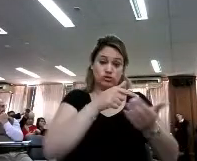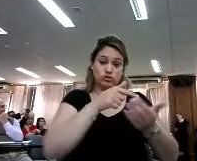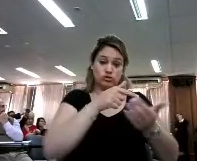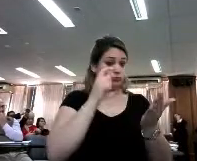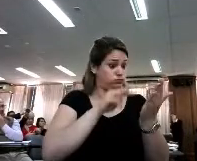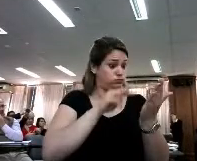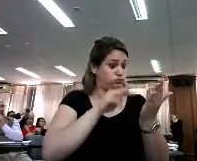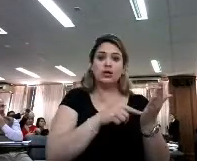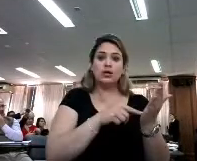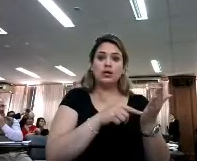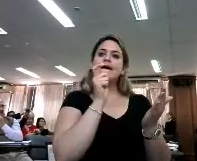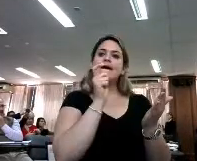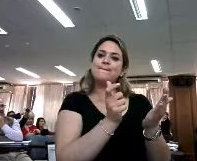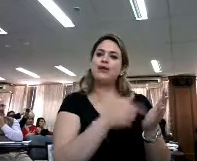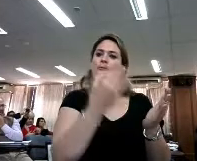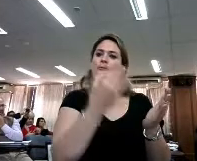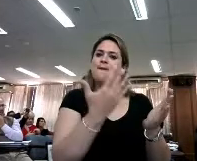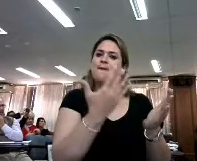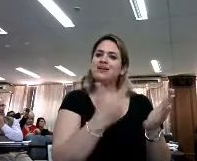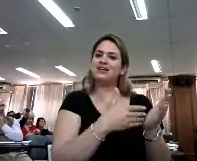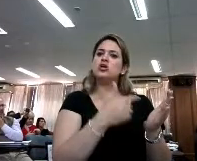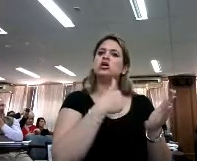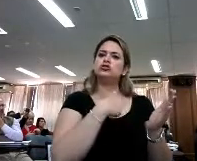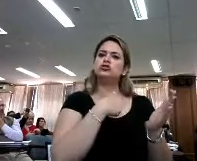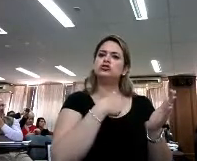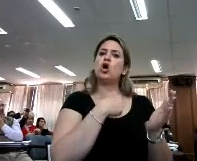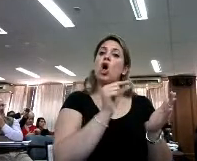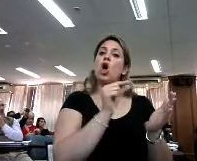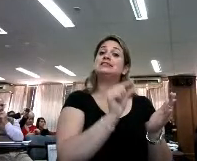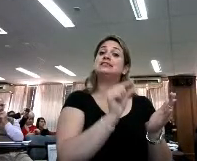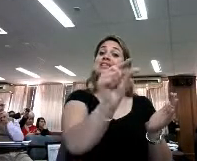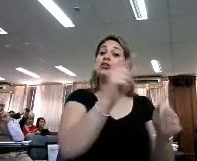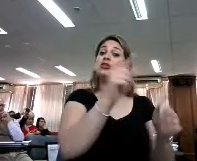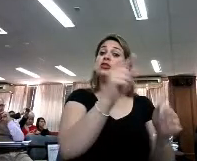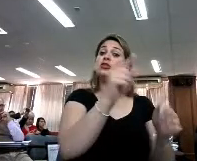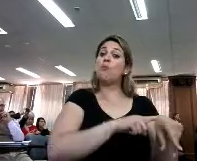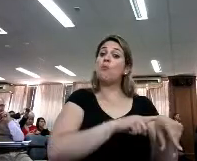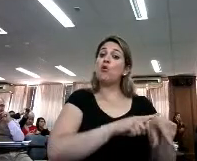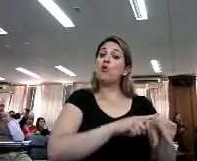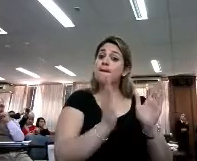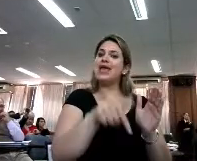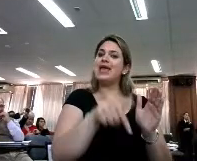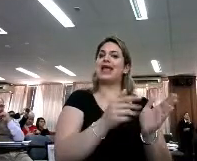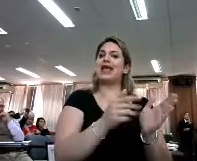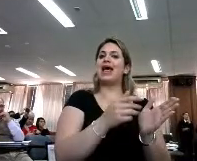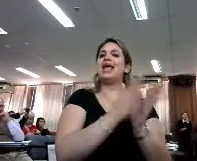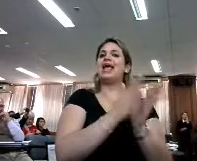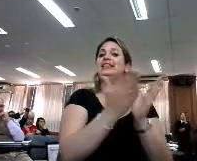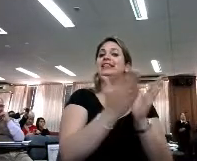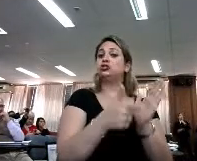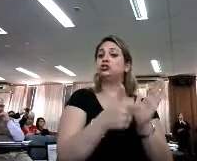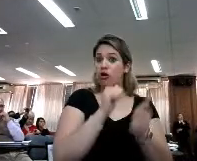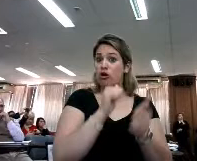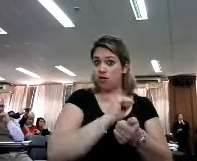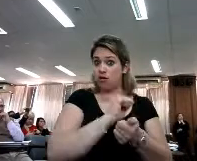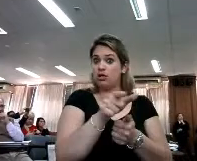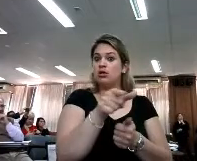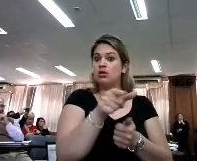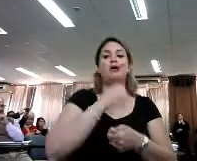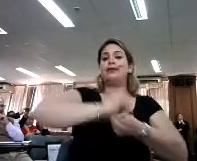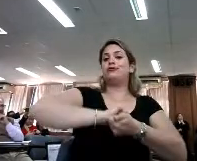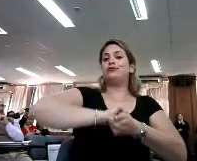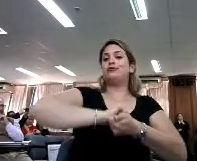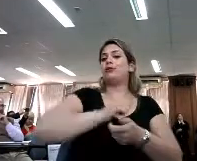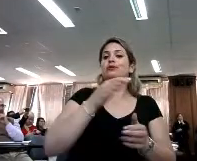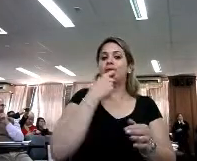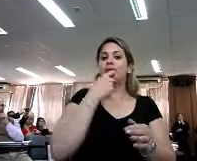una palabrita que utilizan mucho, es yo cedo temporalmente por esta edición. Puede ser que la edición que tú quieras utilizar sea